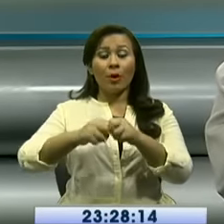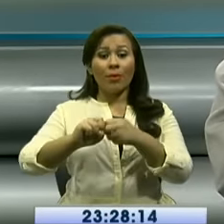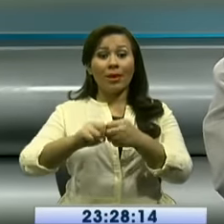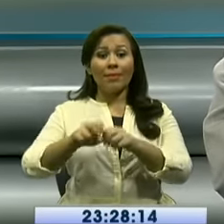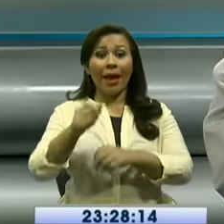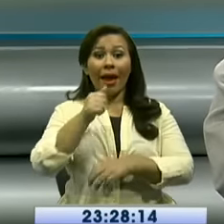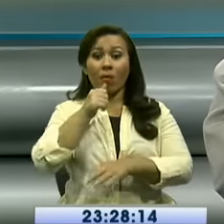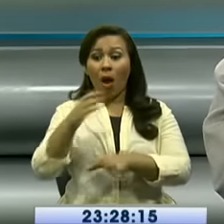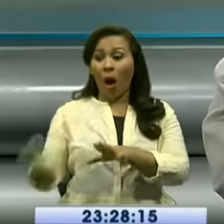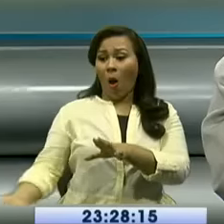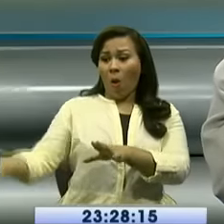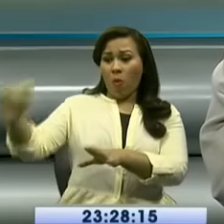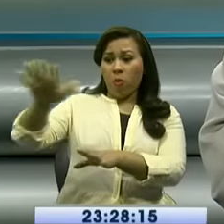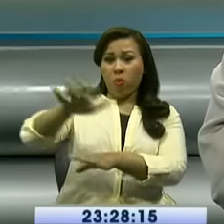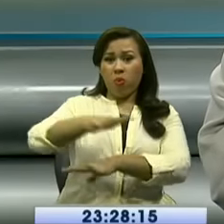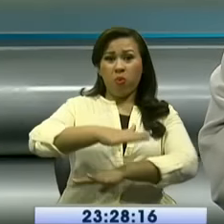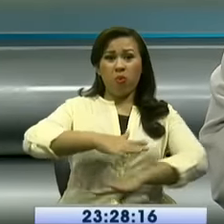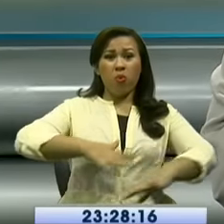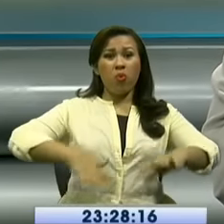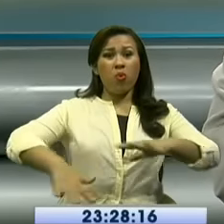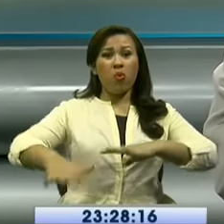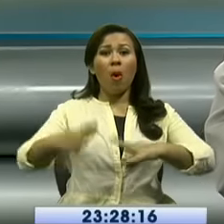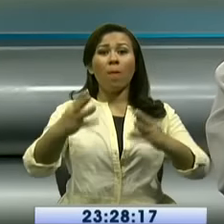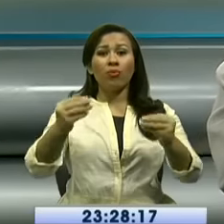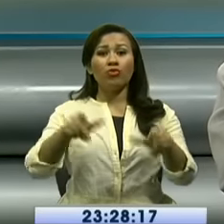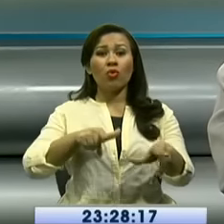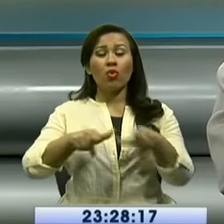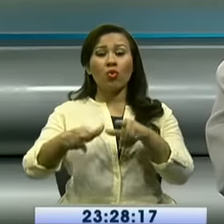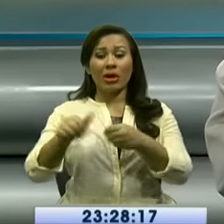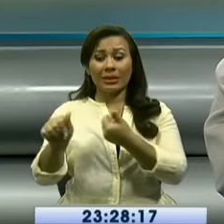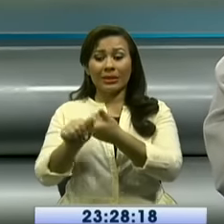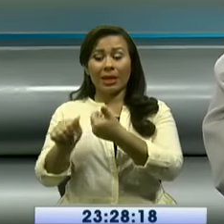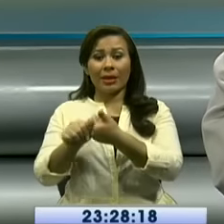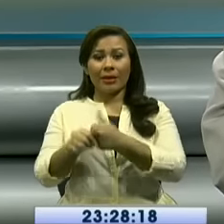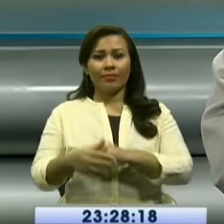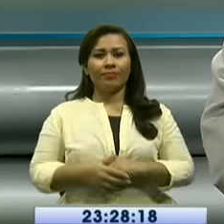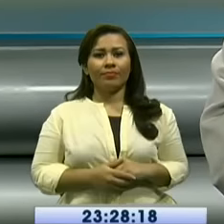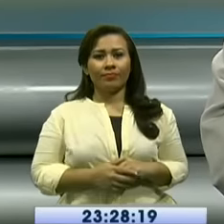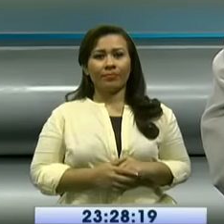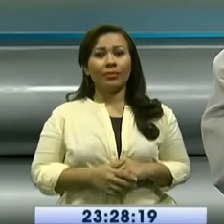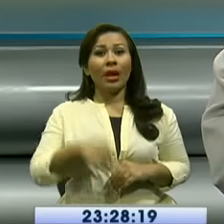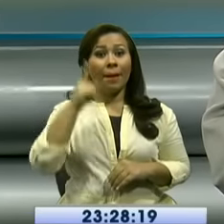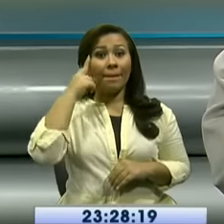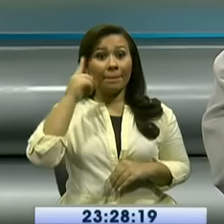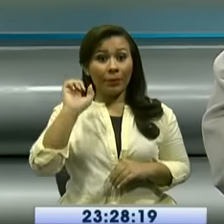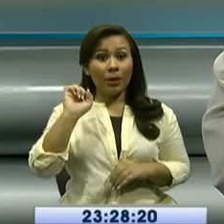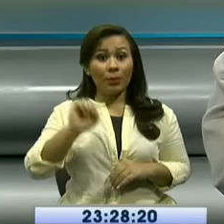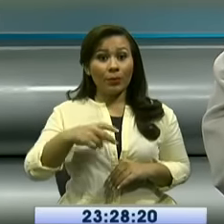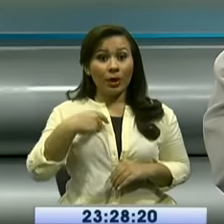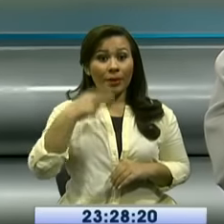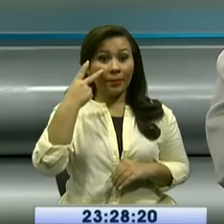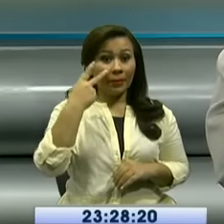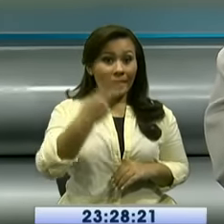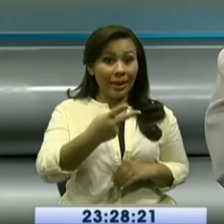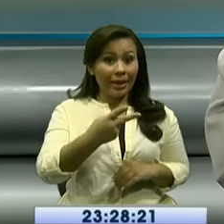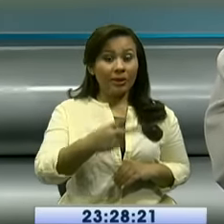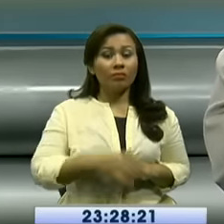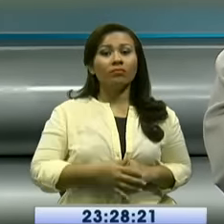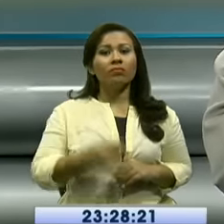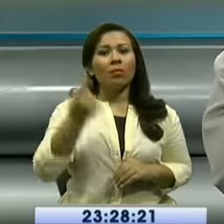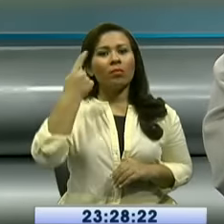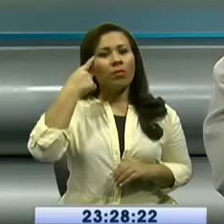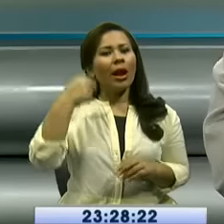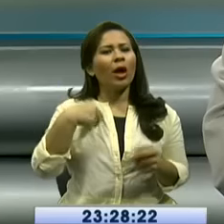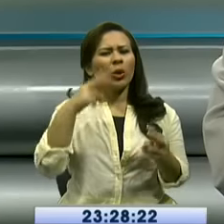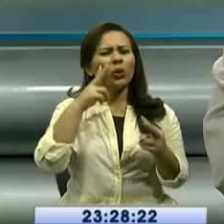presentado de desbordamiento en una de las presas que están por el sector. Para constatar la situación o para